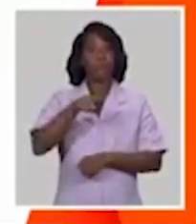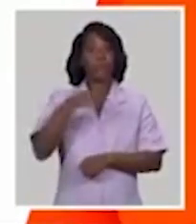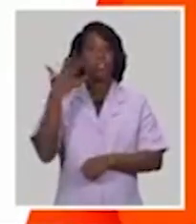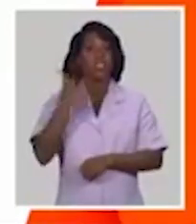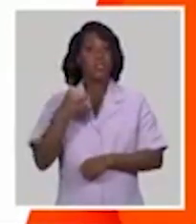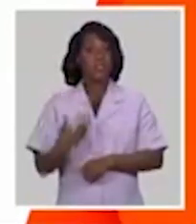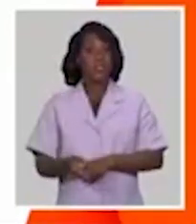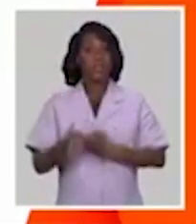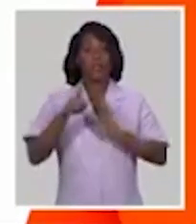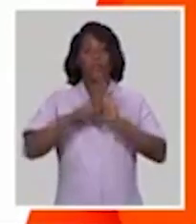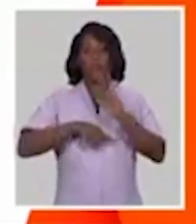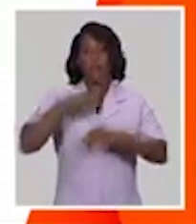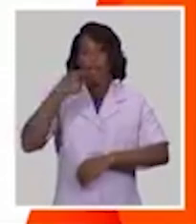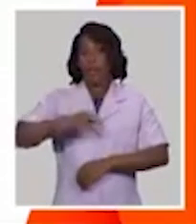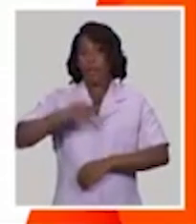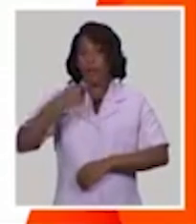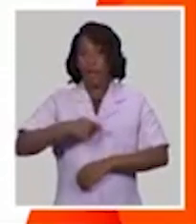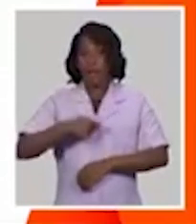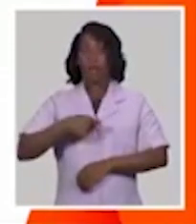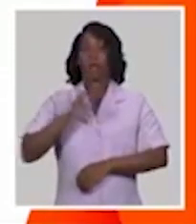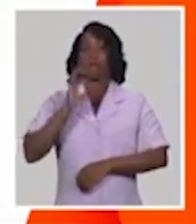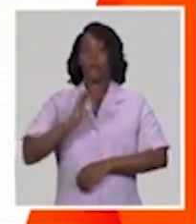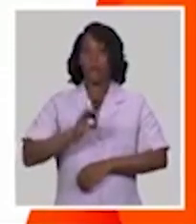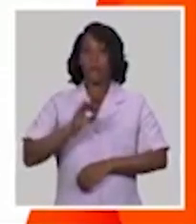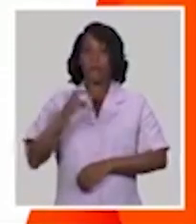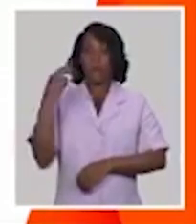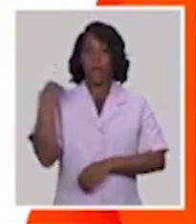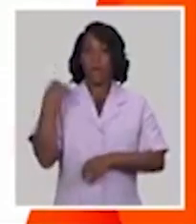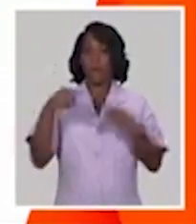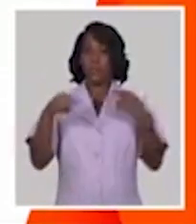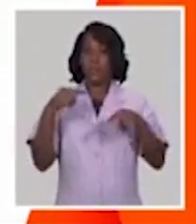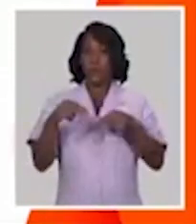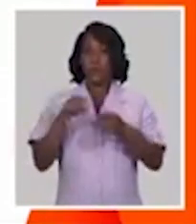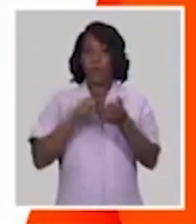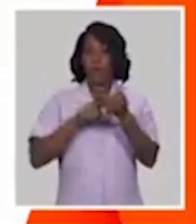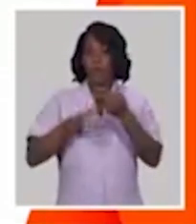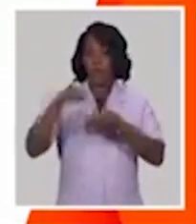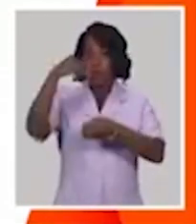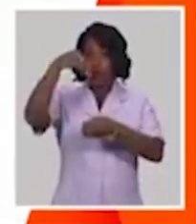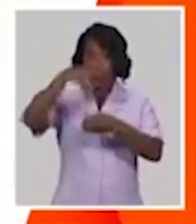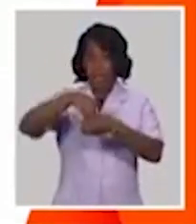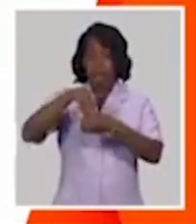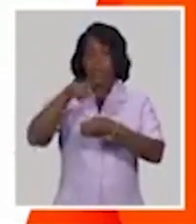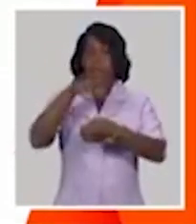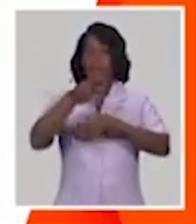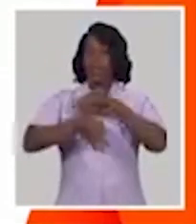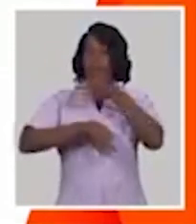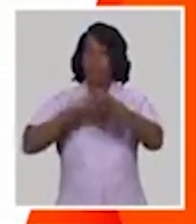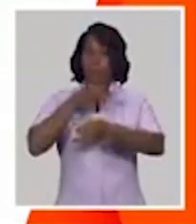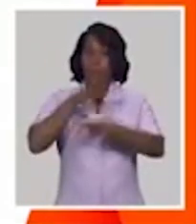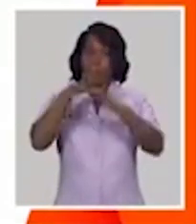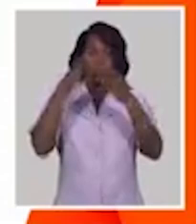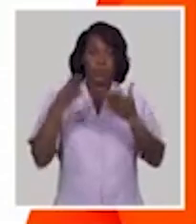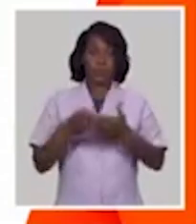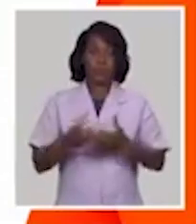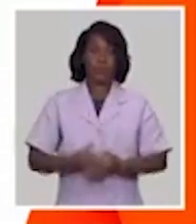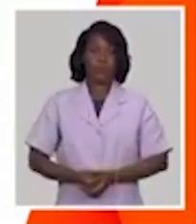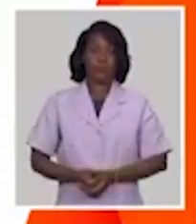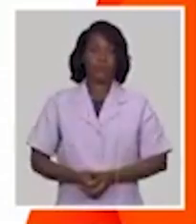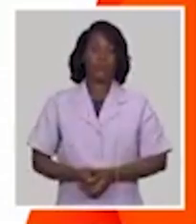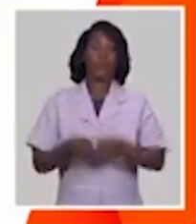de fiscalización y control del Consejo de la Administración Provincial. Y en coordinación con la Asociación